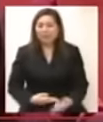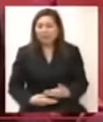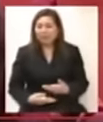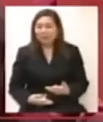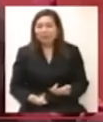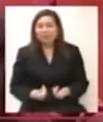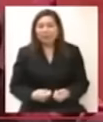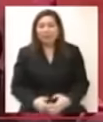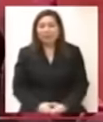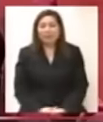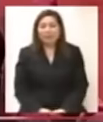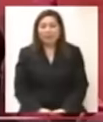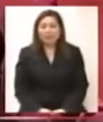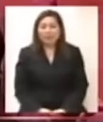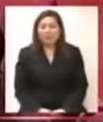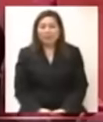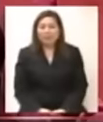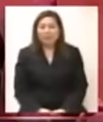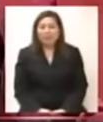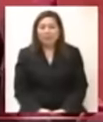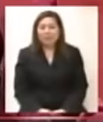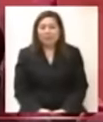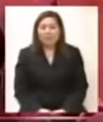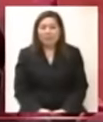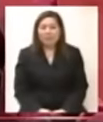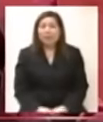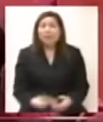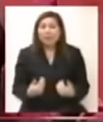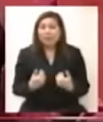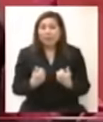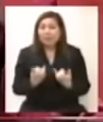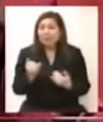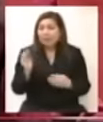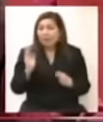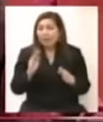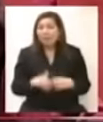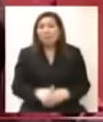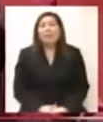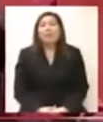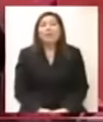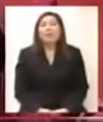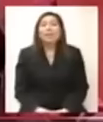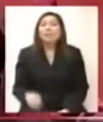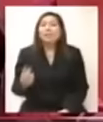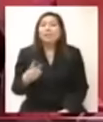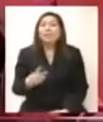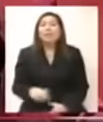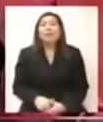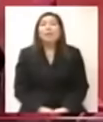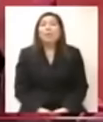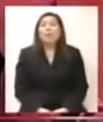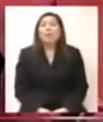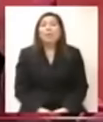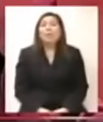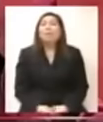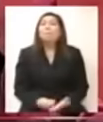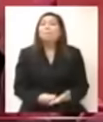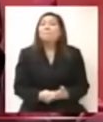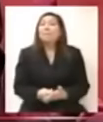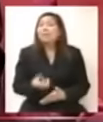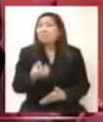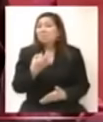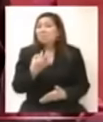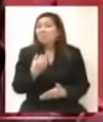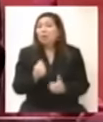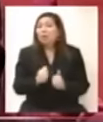de negociación Entonces tenemos esas preocupaciones ministra y la segunda pregunta sería el precio de los